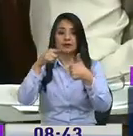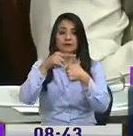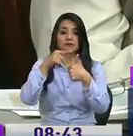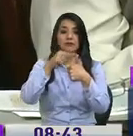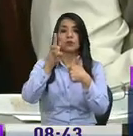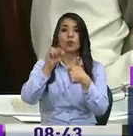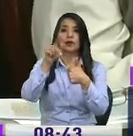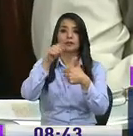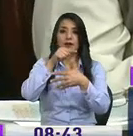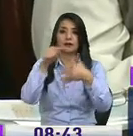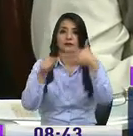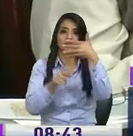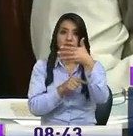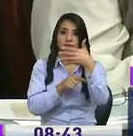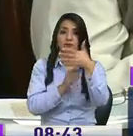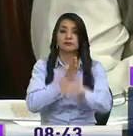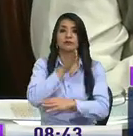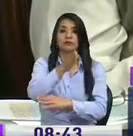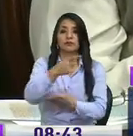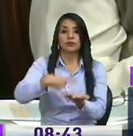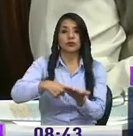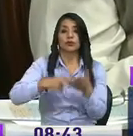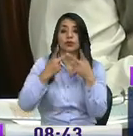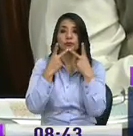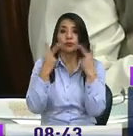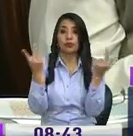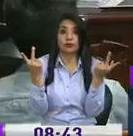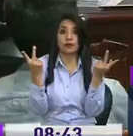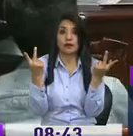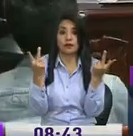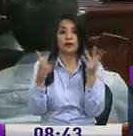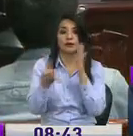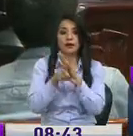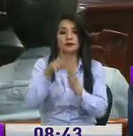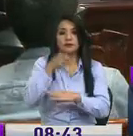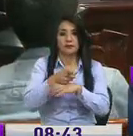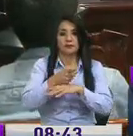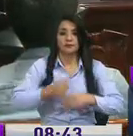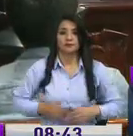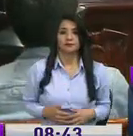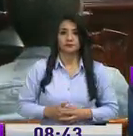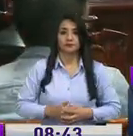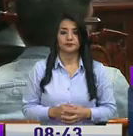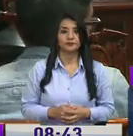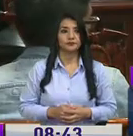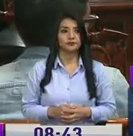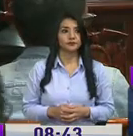Gómez, quienes comparecieron en audiencia pública conforme lo establecido.